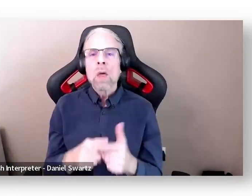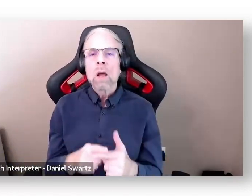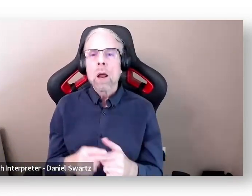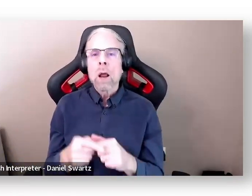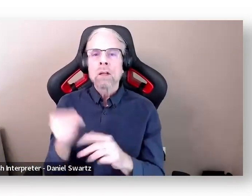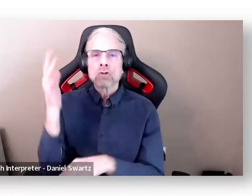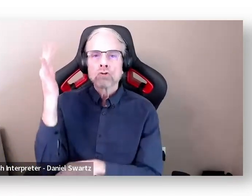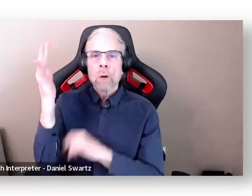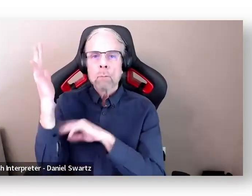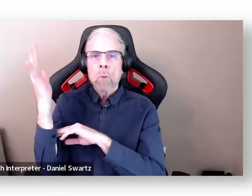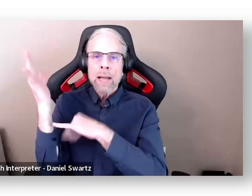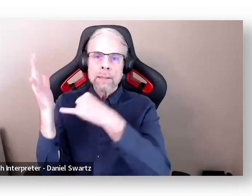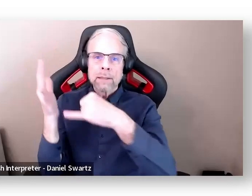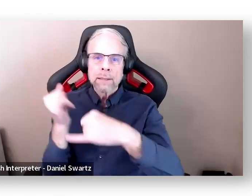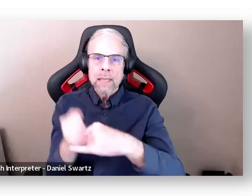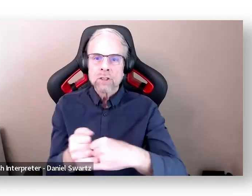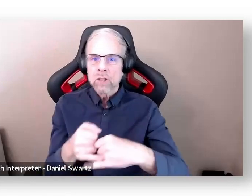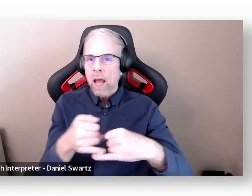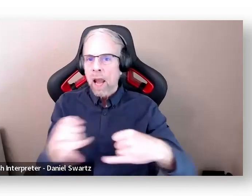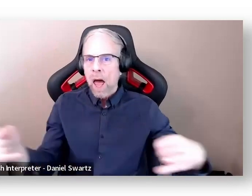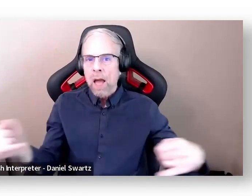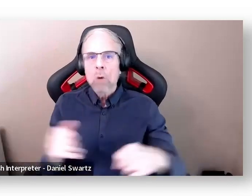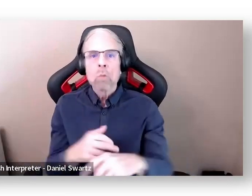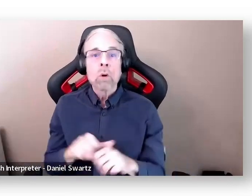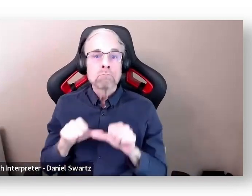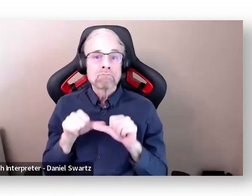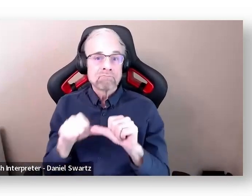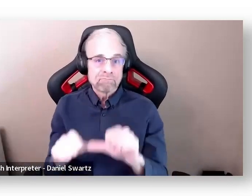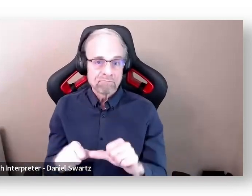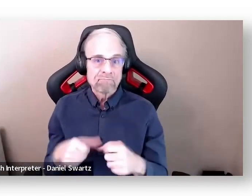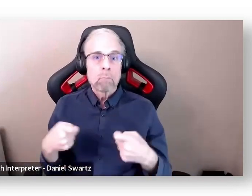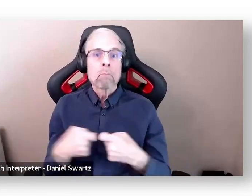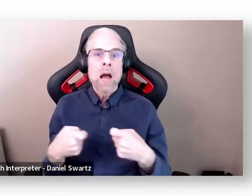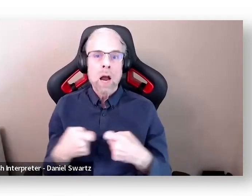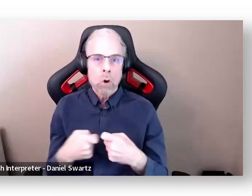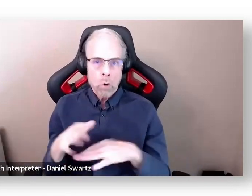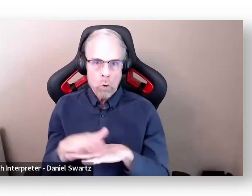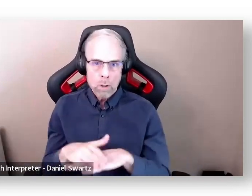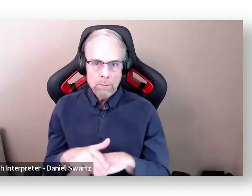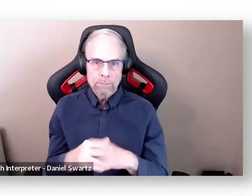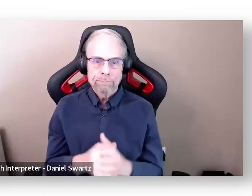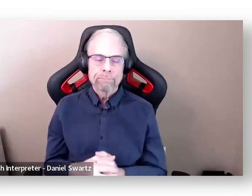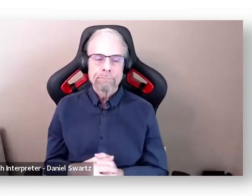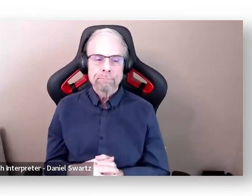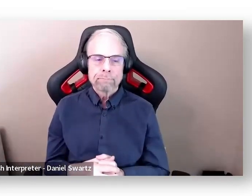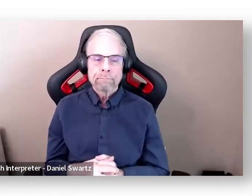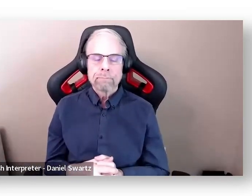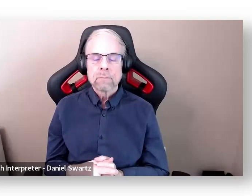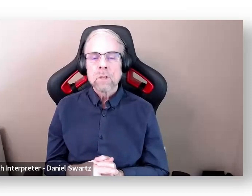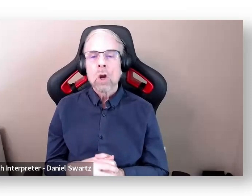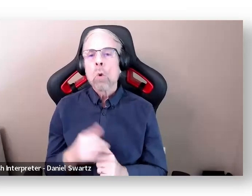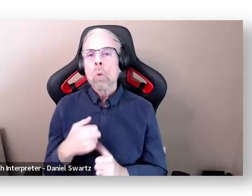que se colocan en la línea. De hecho, mantener la energía prendida.